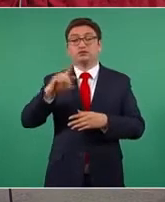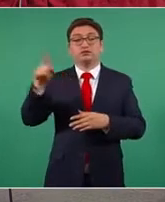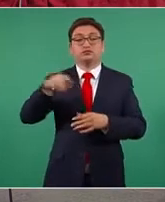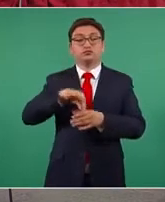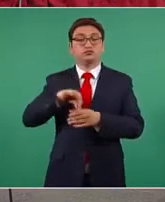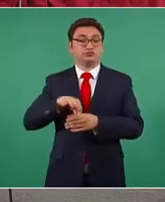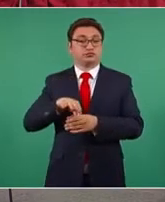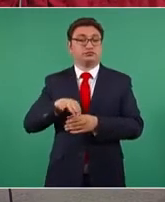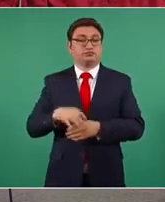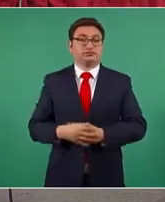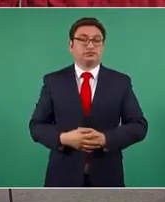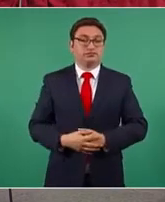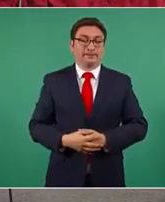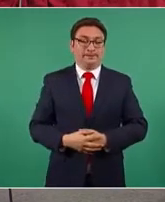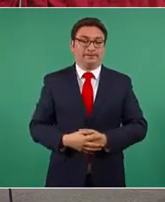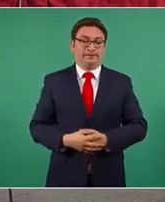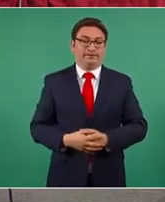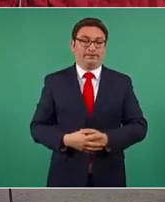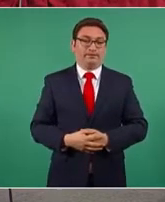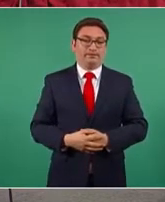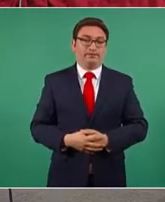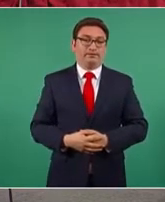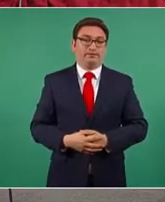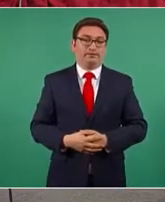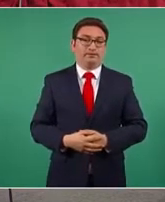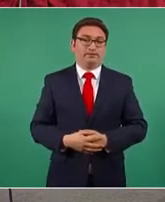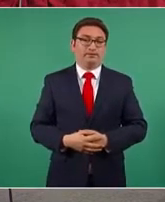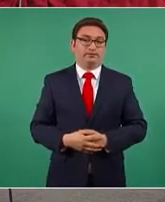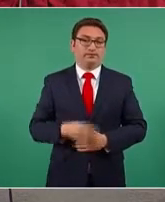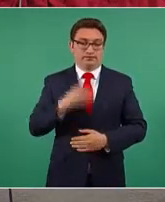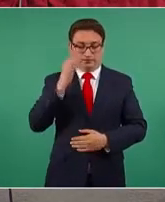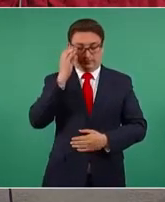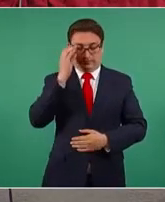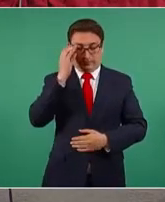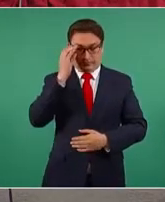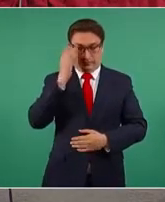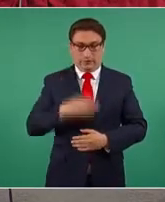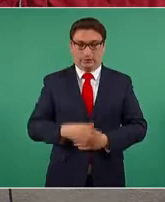Miren, si México no tuviera que cargar